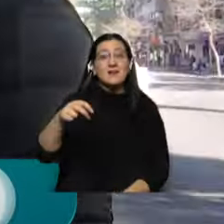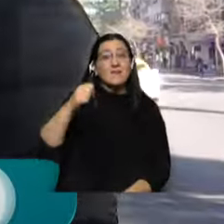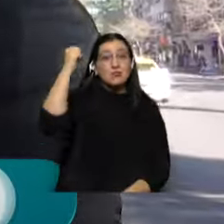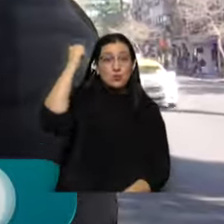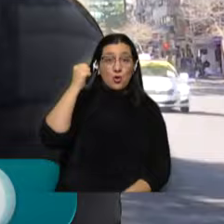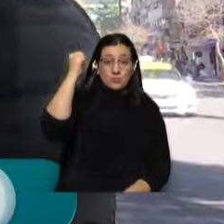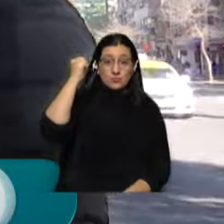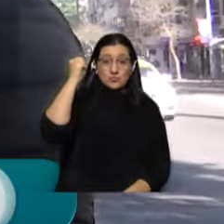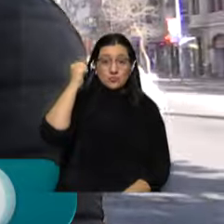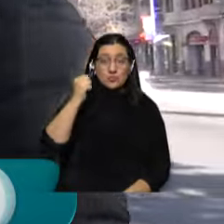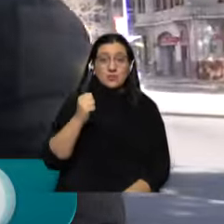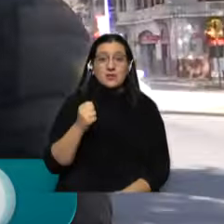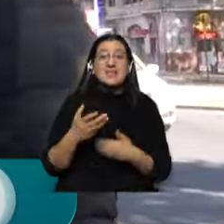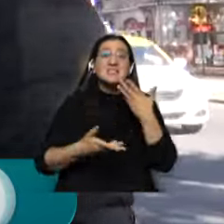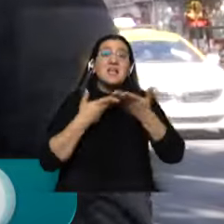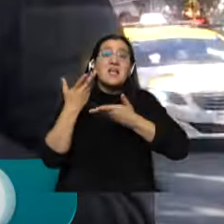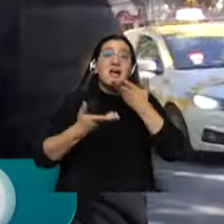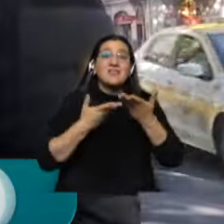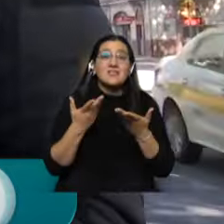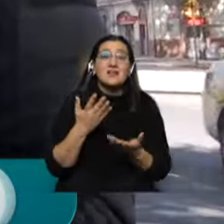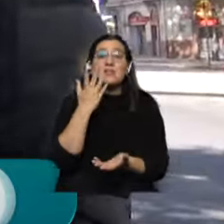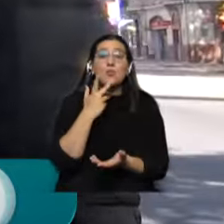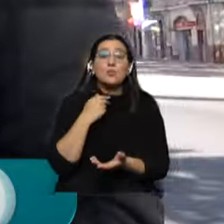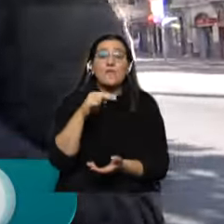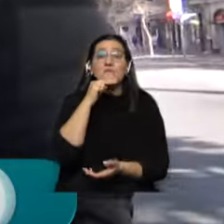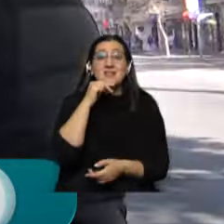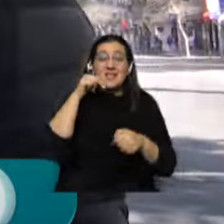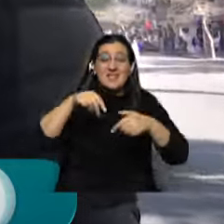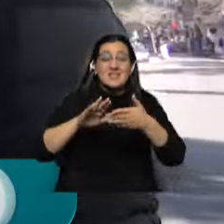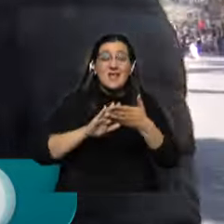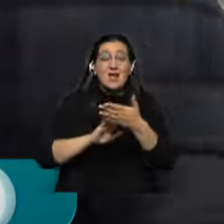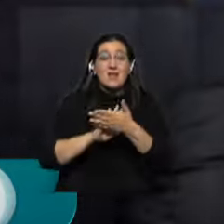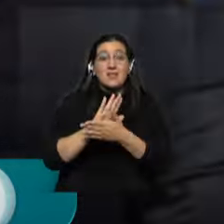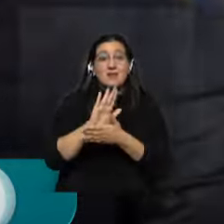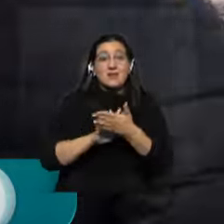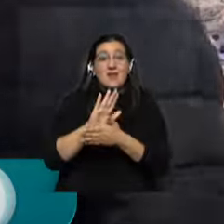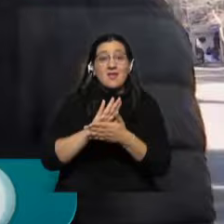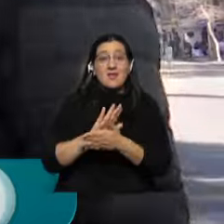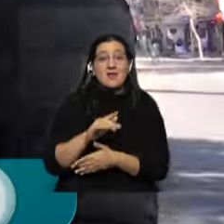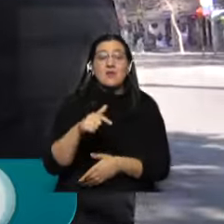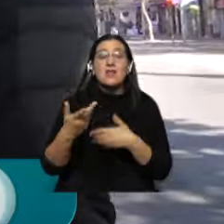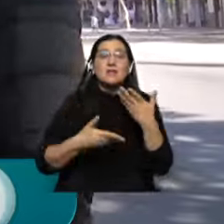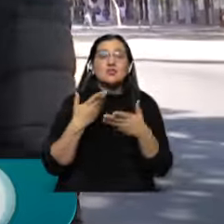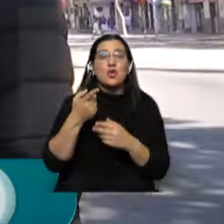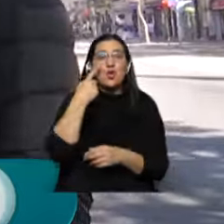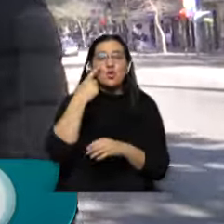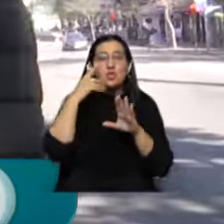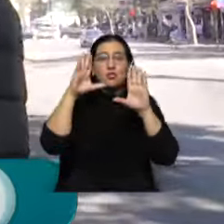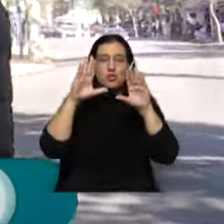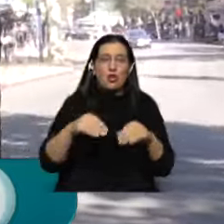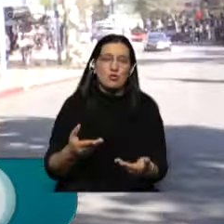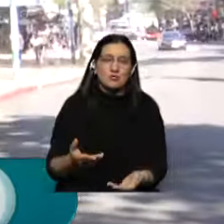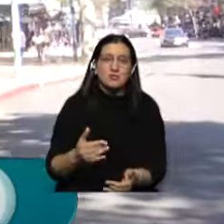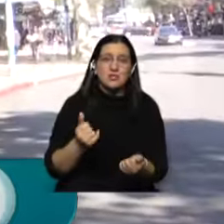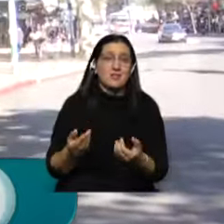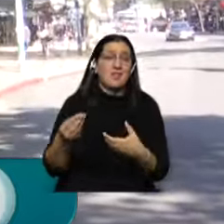de un ómnibus, ¿qué es lo que se canta, qué es lo que se toca un viernes a esta hora casi primaveral? Hay una canción que conoce casi todo el mundo, porque ya